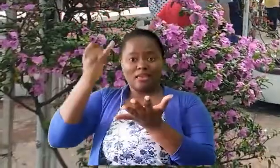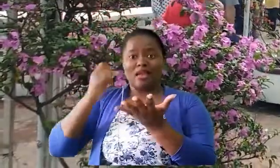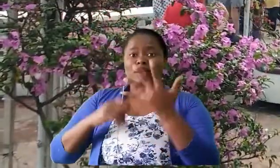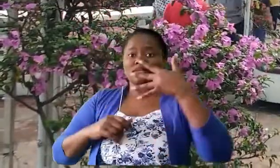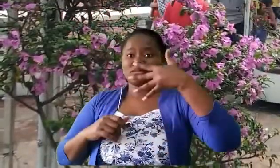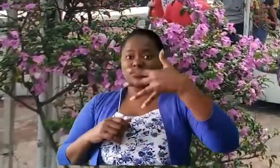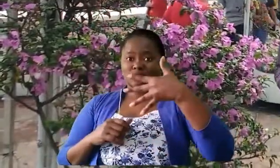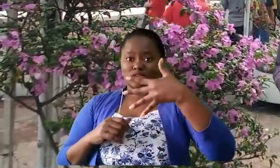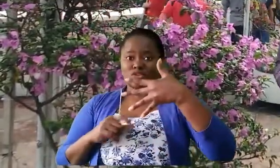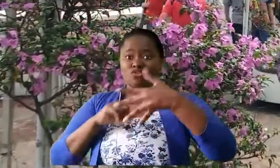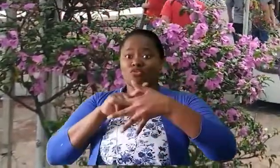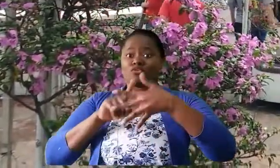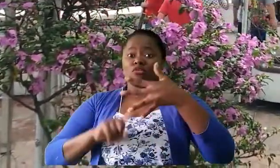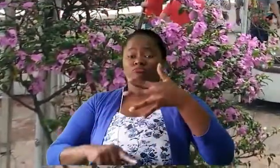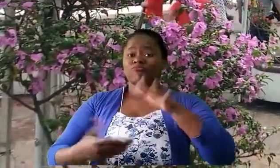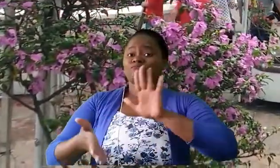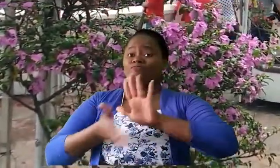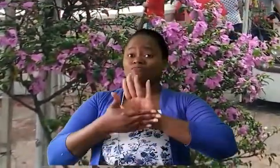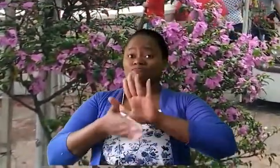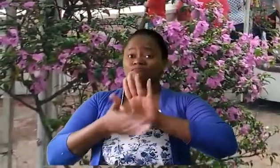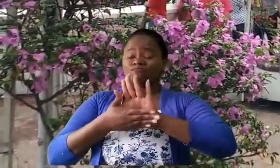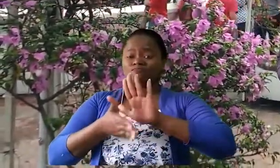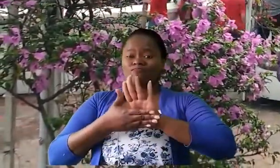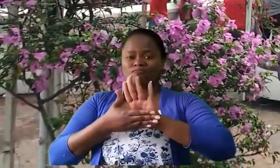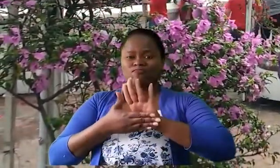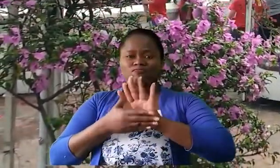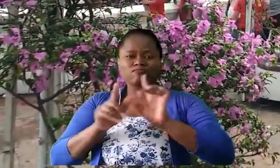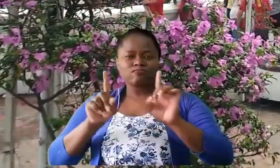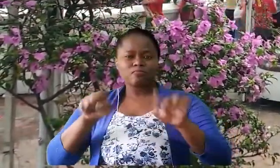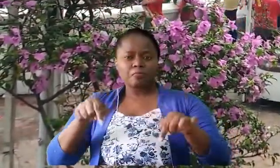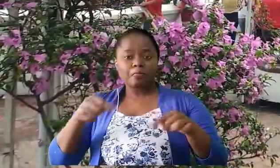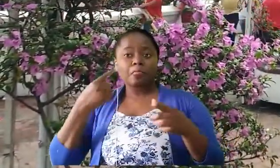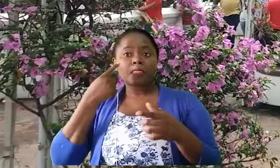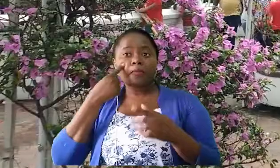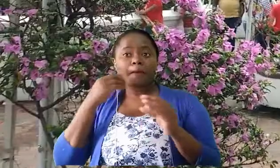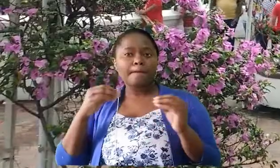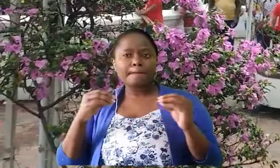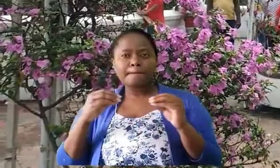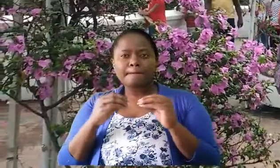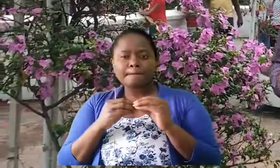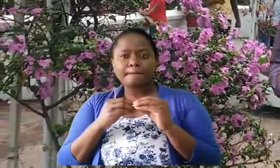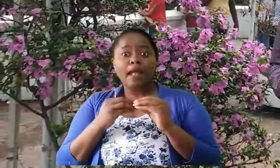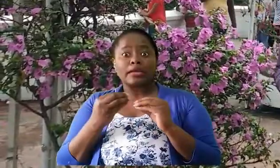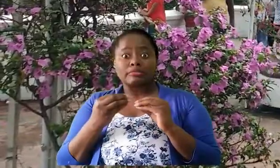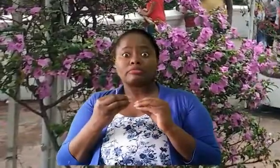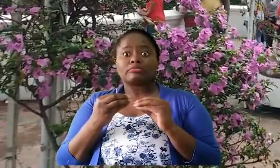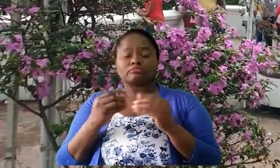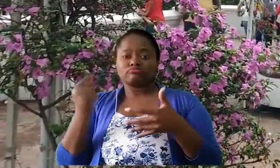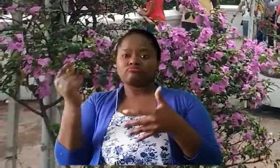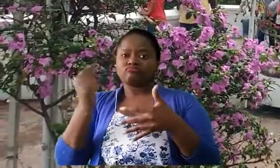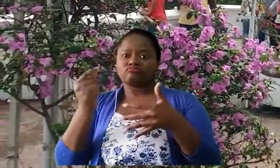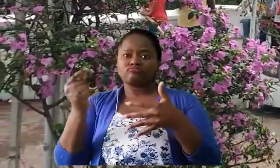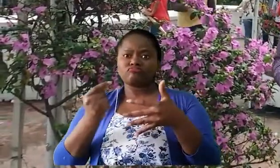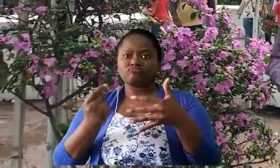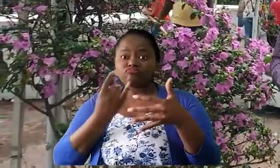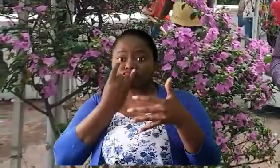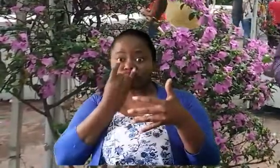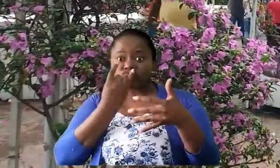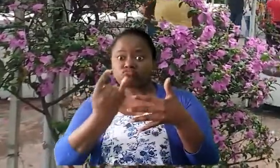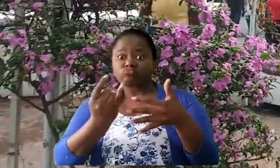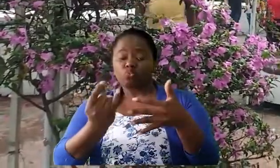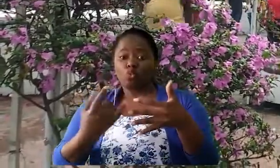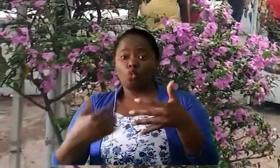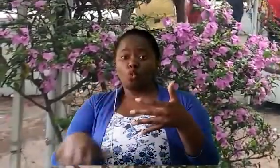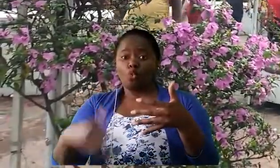argumentación filosófica, ¿verdad? Pues requerida. Es muy interesante. Santo Tomás de Aquino